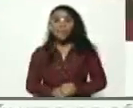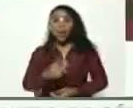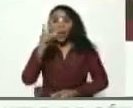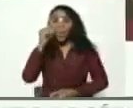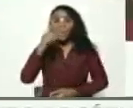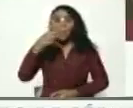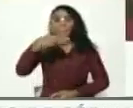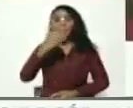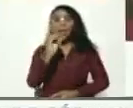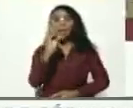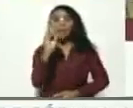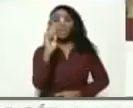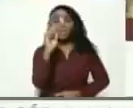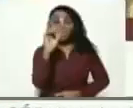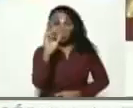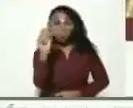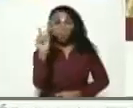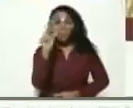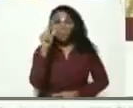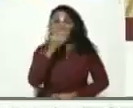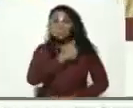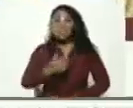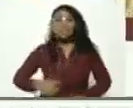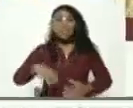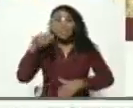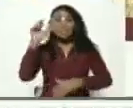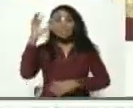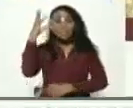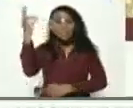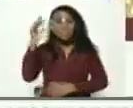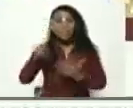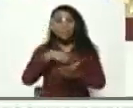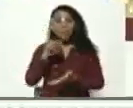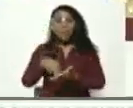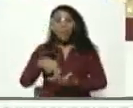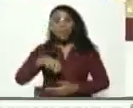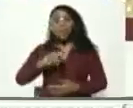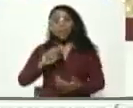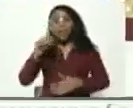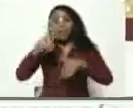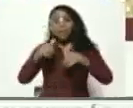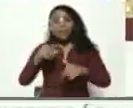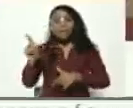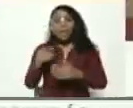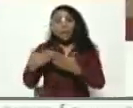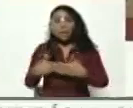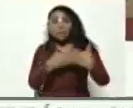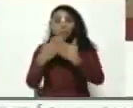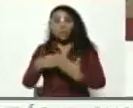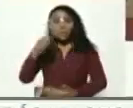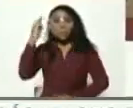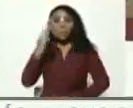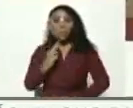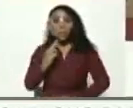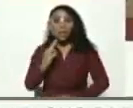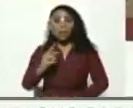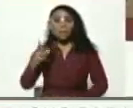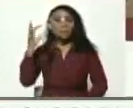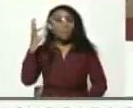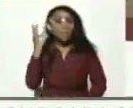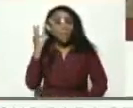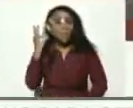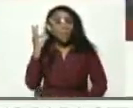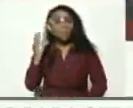Calzadilla, presidente del Consejo Nacional Electoral, historiador y fundador del Centro de Estudios Simón Bolívar, a la almiranta Carmen